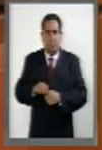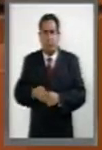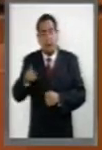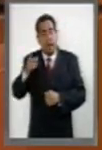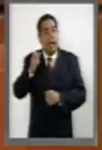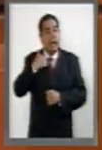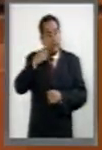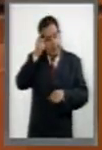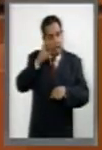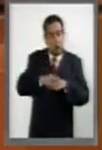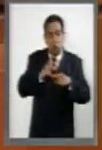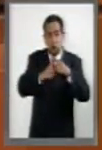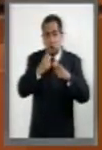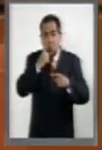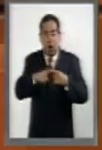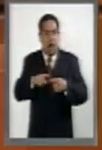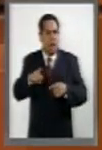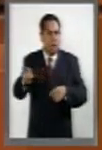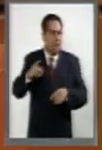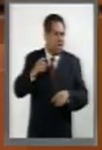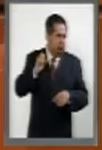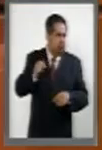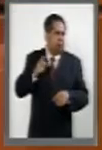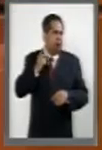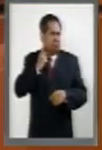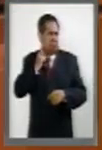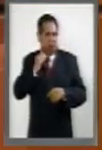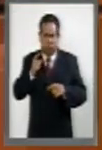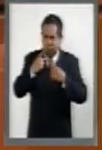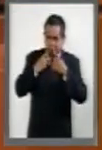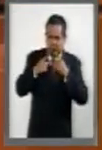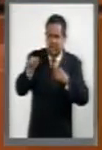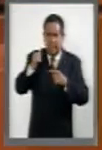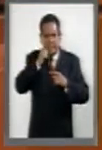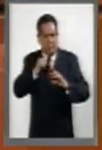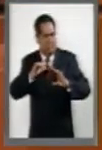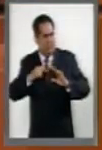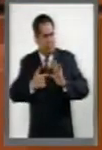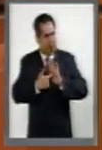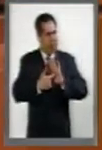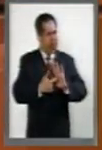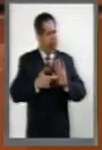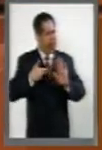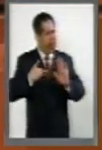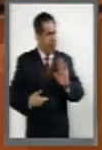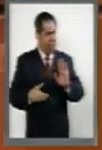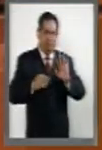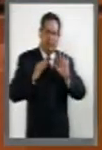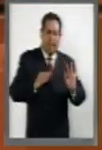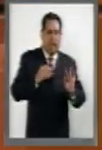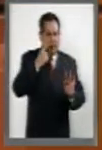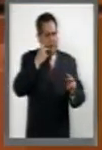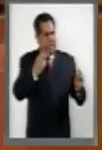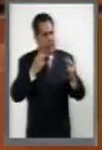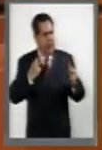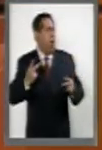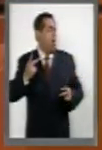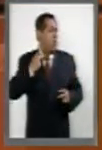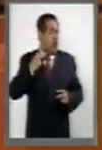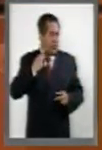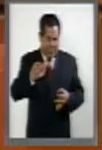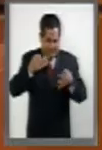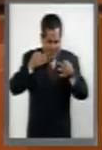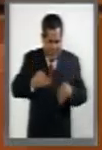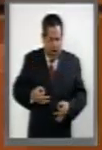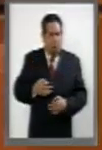y legislador, fue un hombre que siempre quiso enseñar con el ejemplo y demostrar que la política es